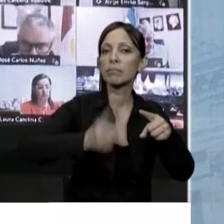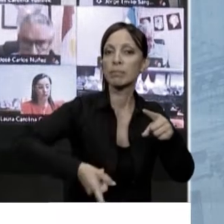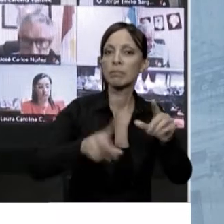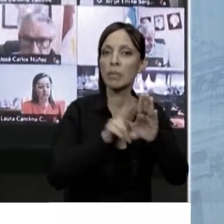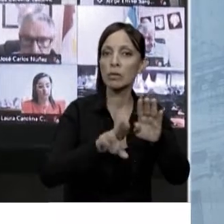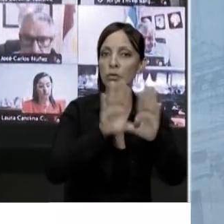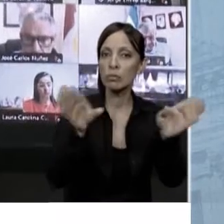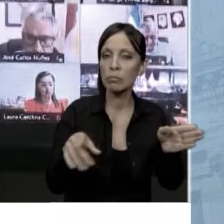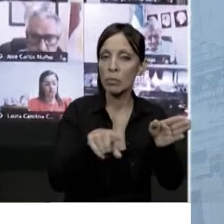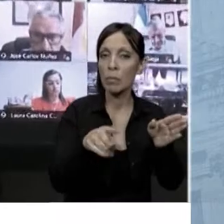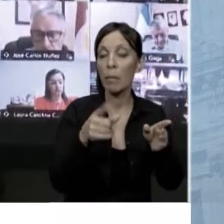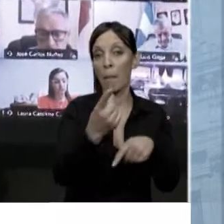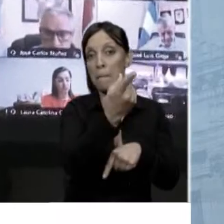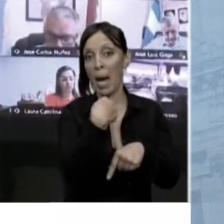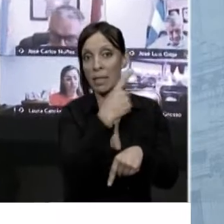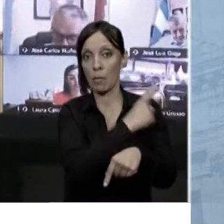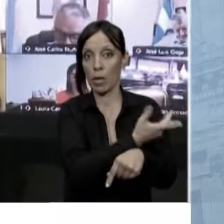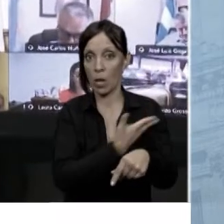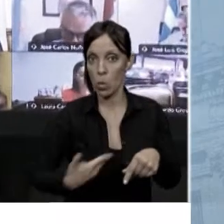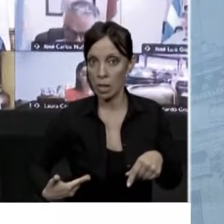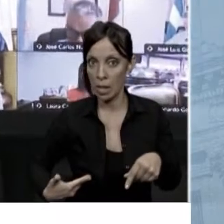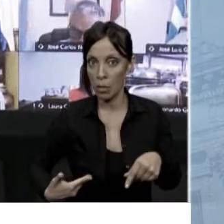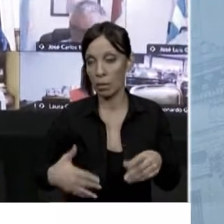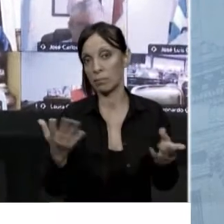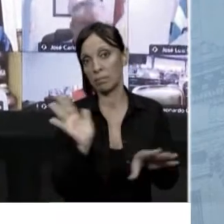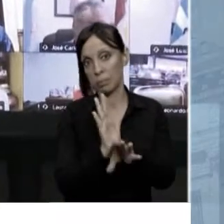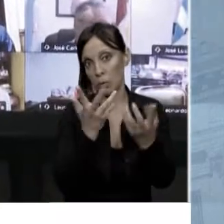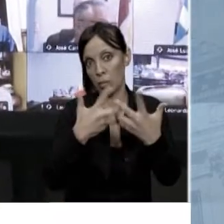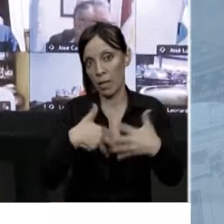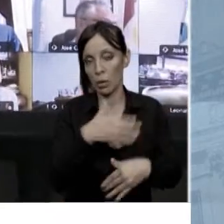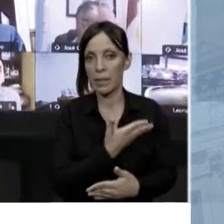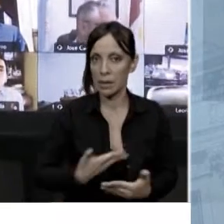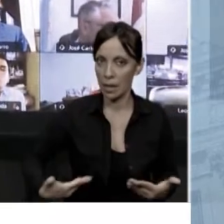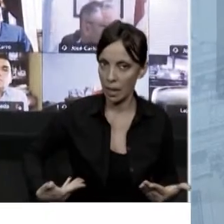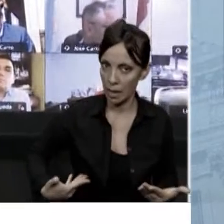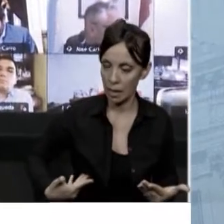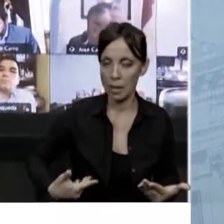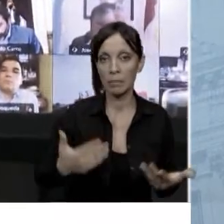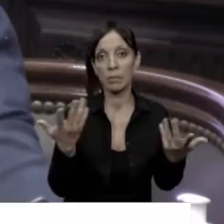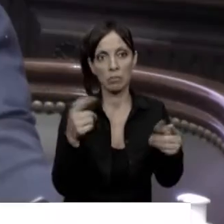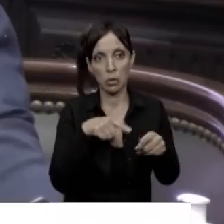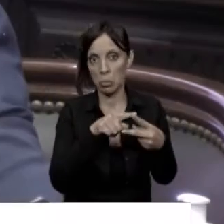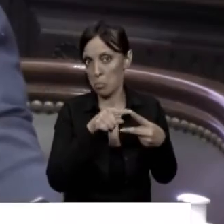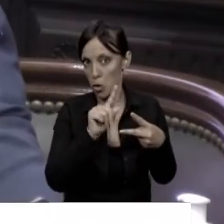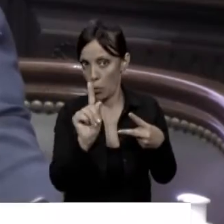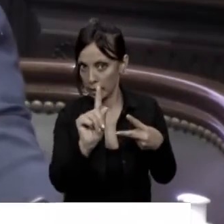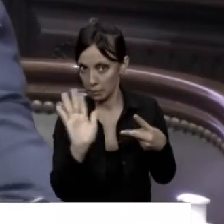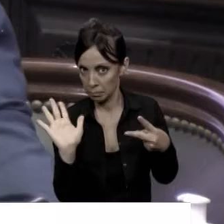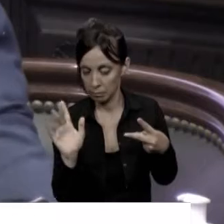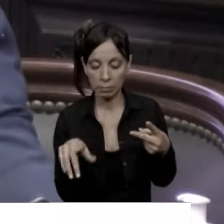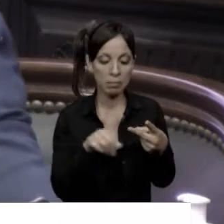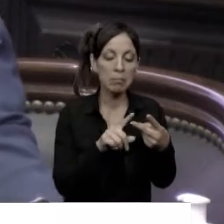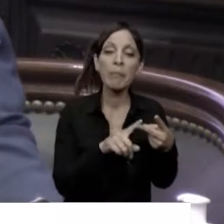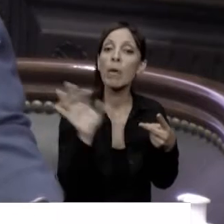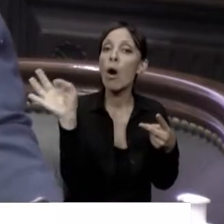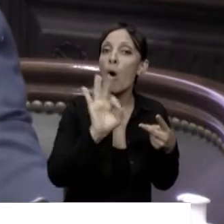a petición del Poder Ejecutivo, o sea, del señor Presidente de la Nación, cuestión que evidentemente no sucede, o